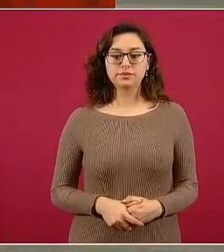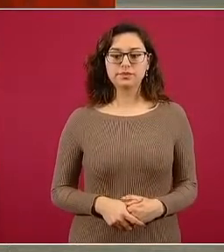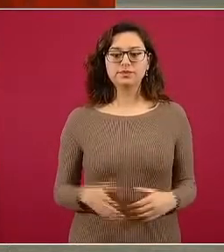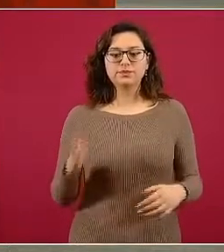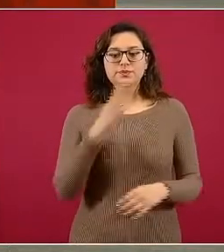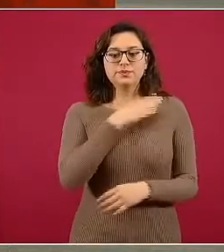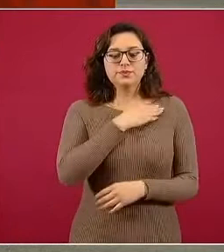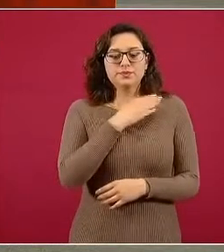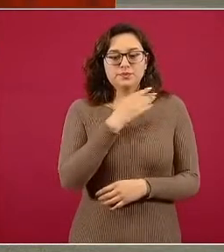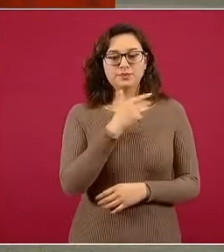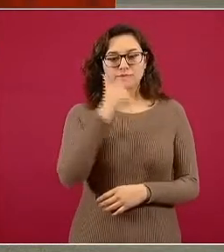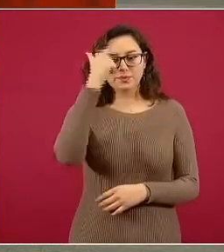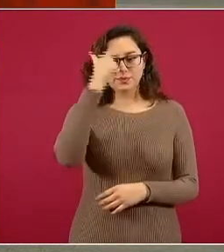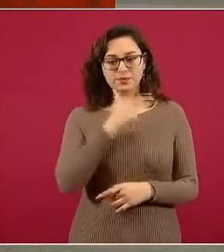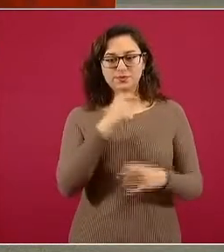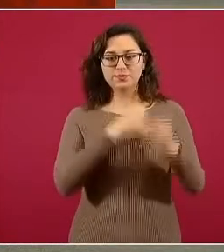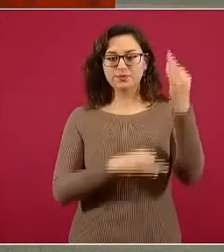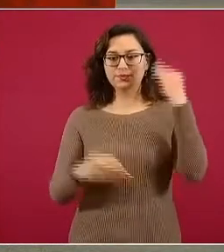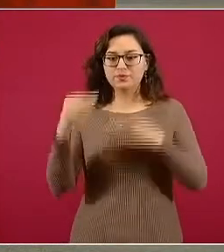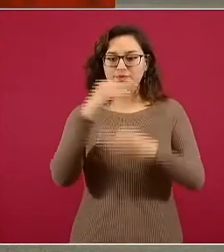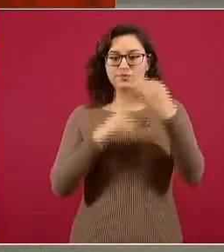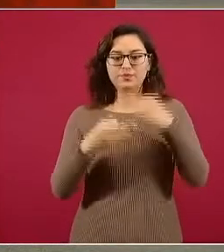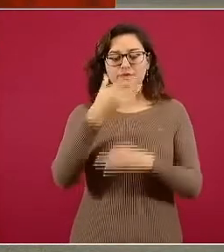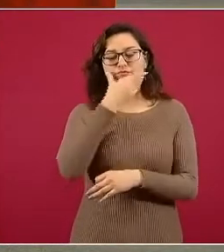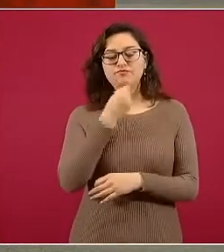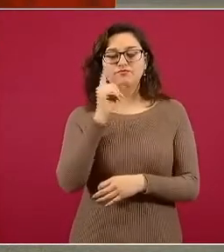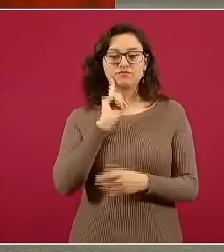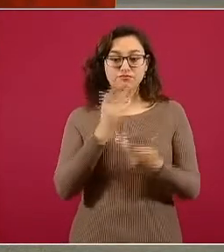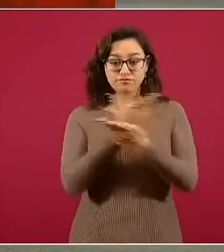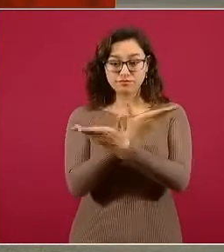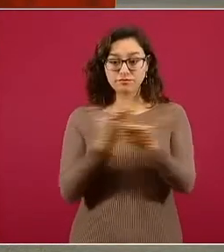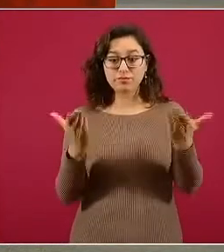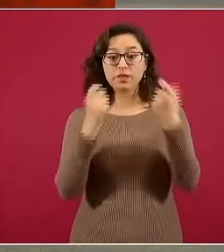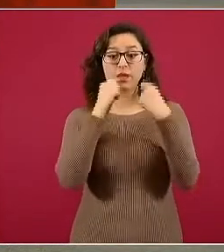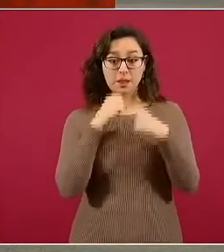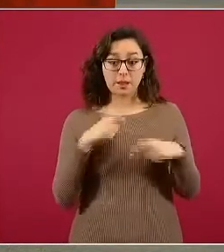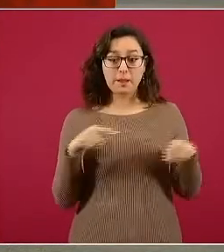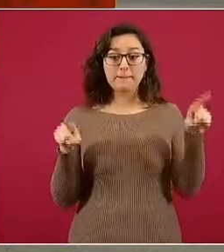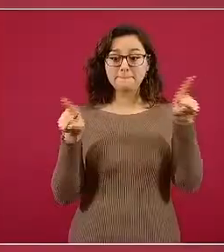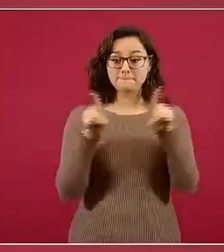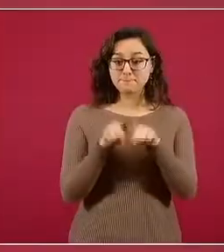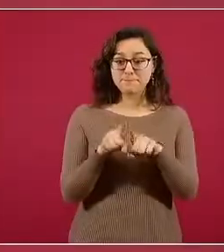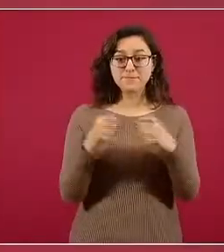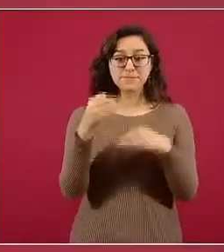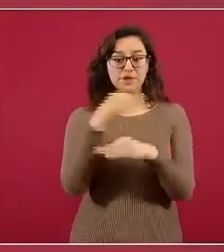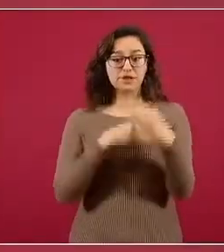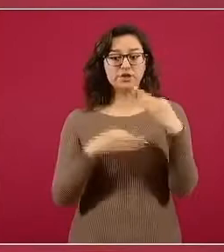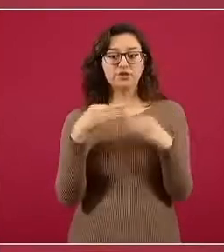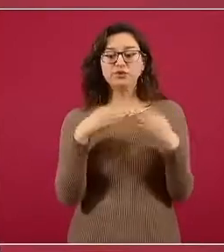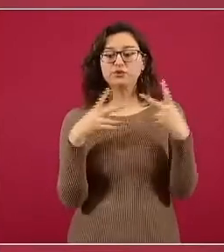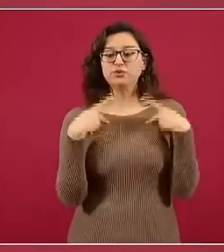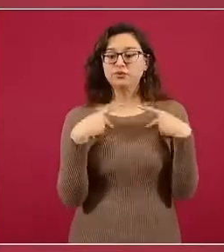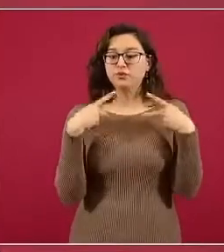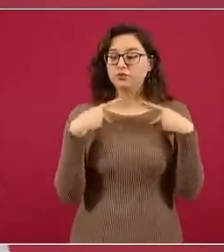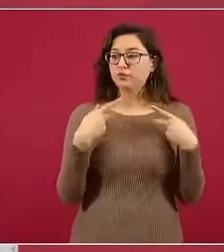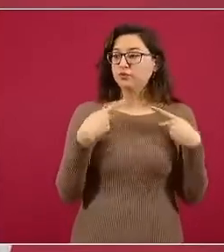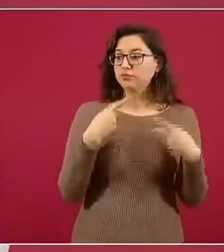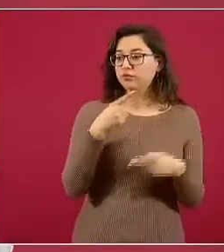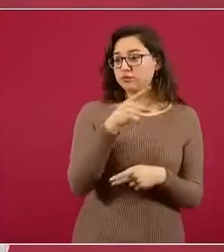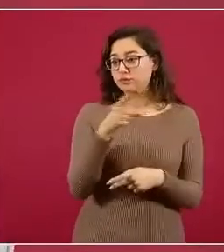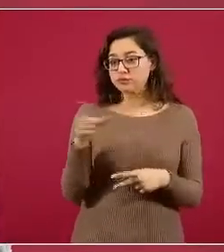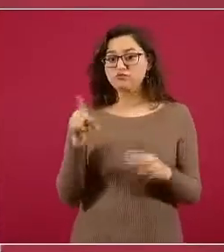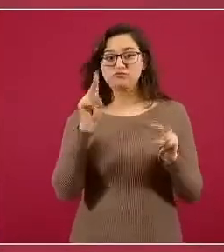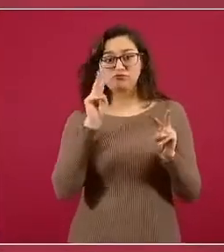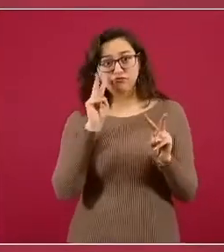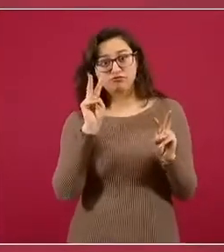Muy buenas noches con todas y con todos los presentes, así también como con todas las personas que nos ven de